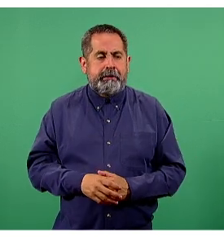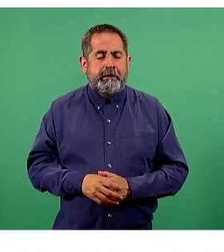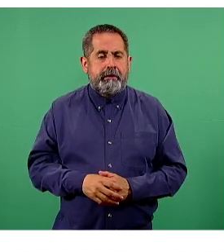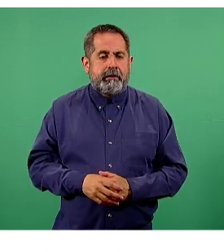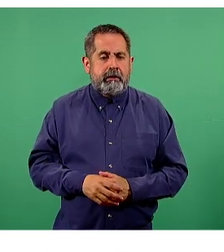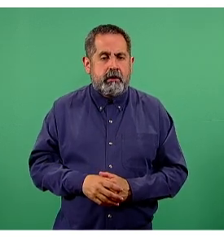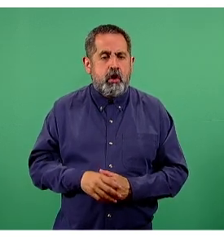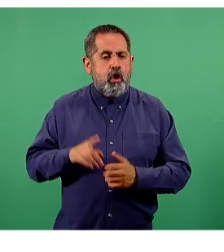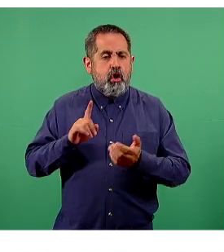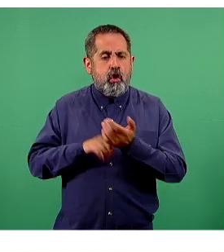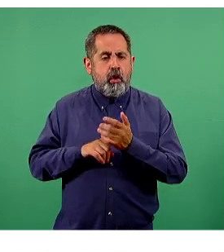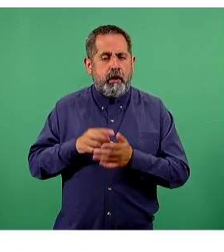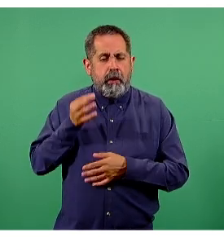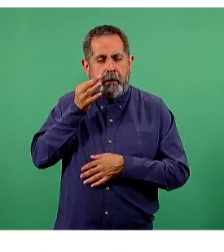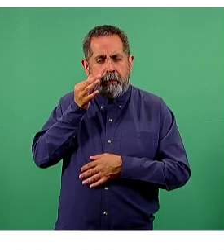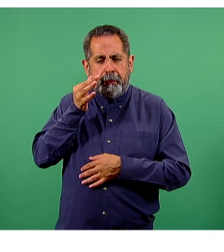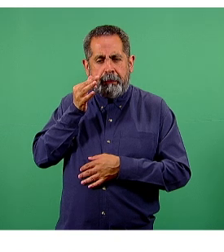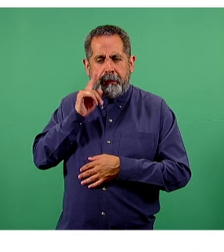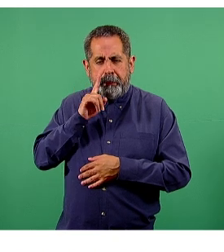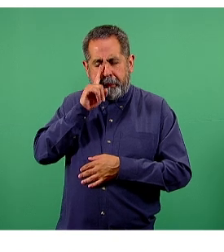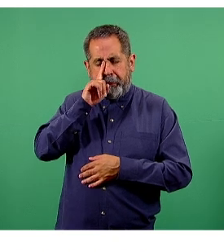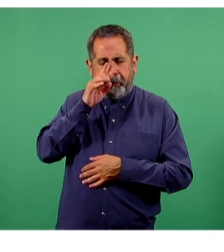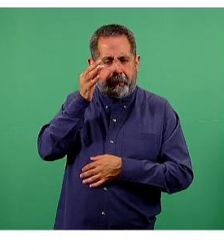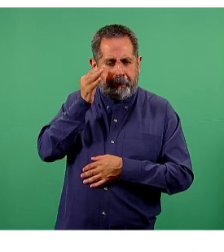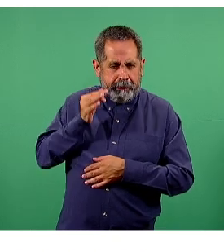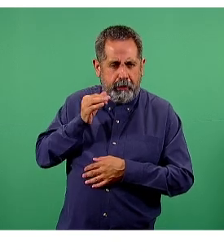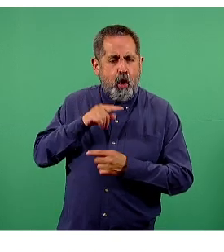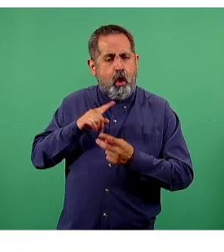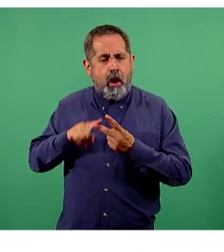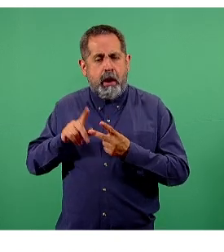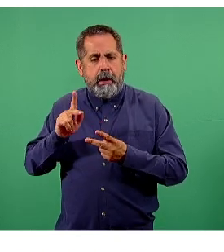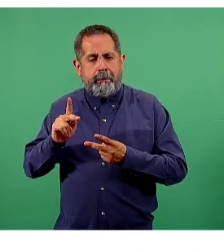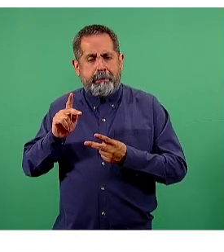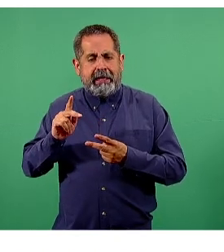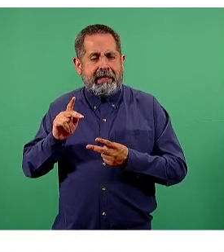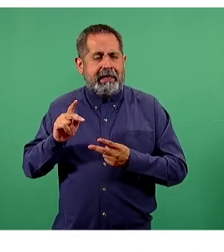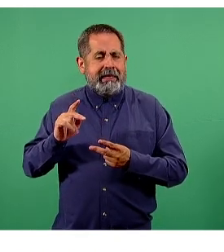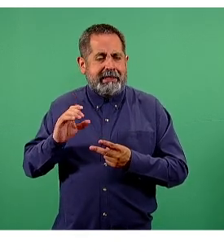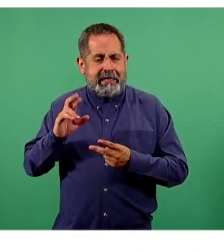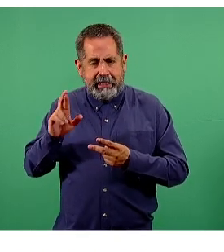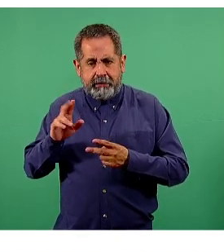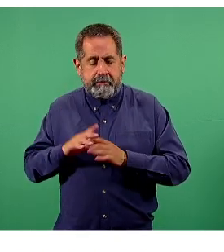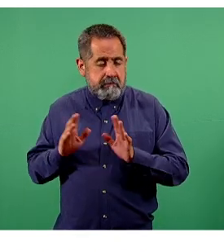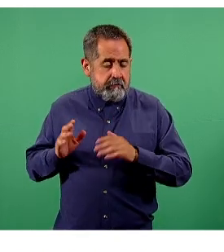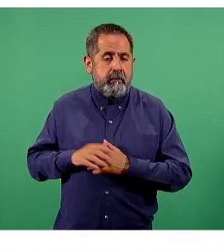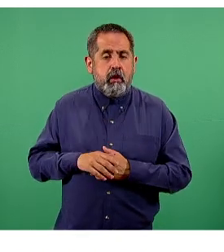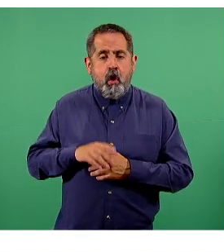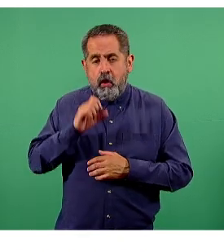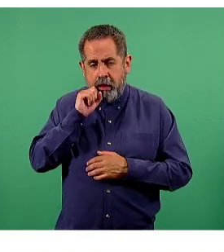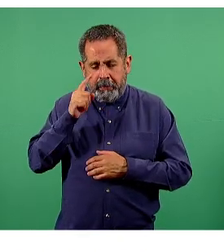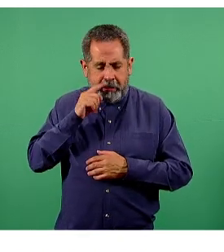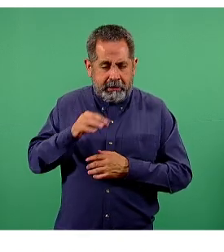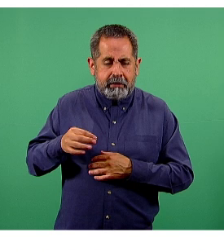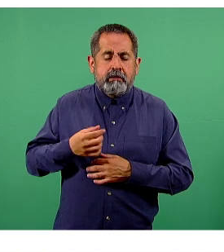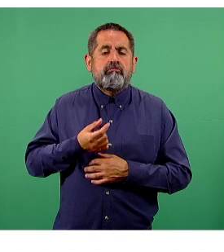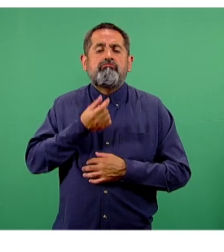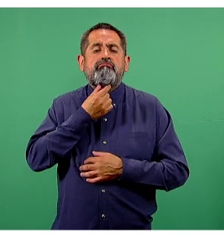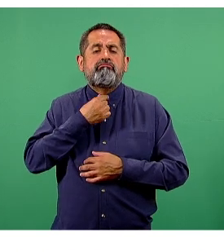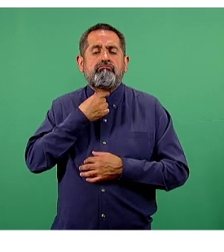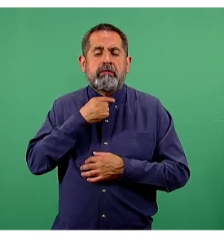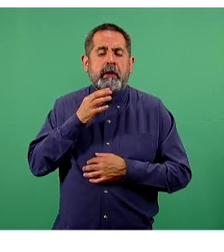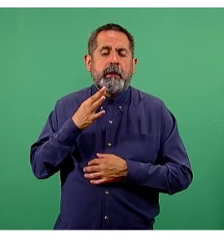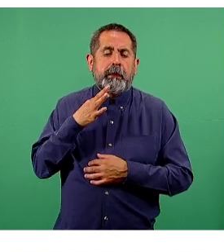con un hisopado faríngeo, con PCR, y también se puede aislar el virus del tracto